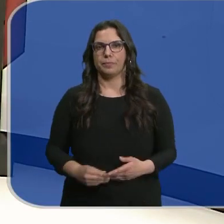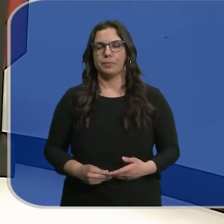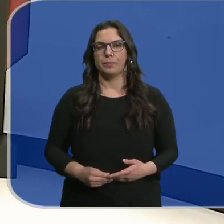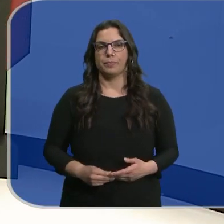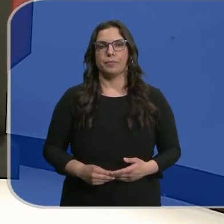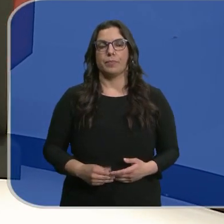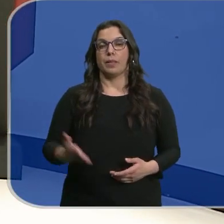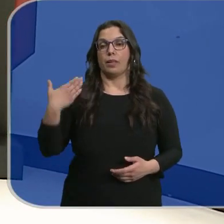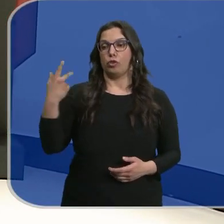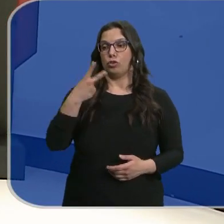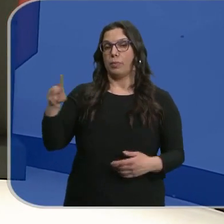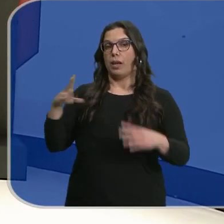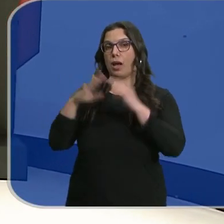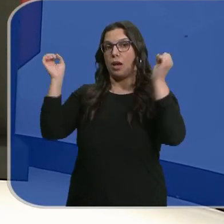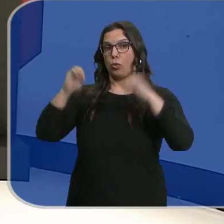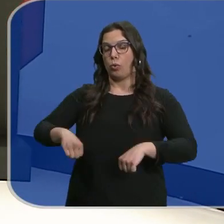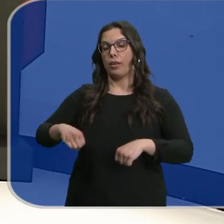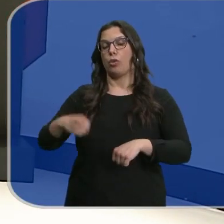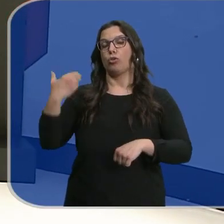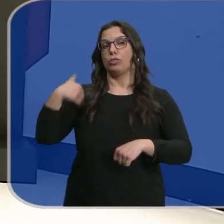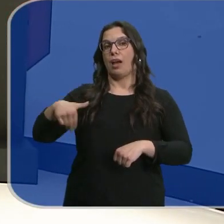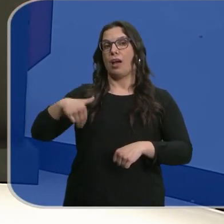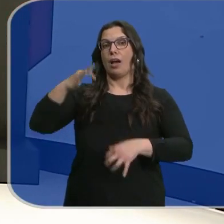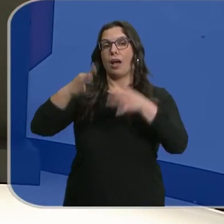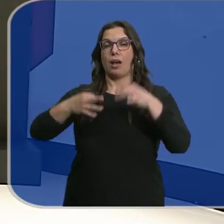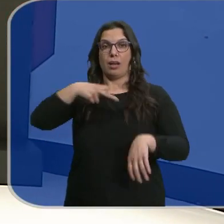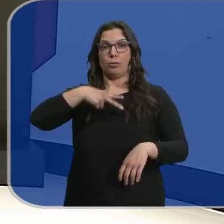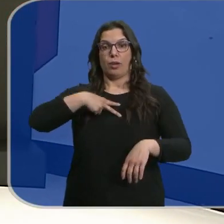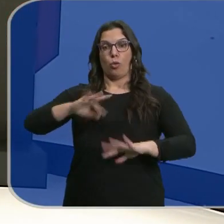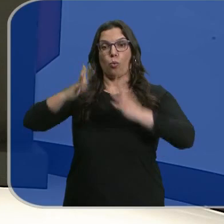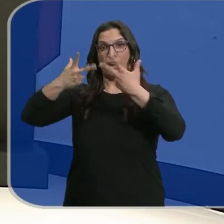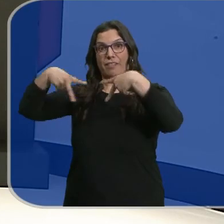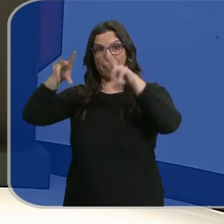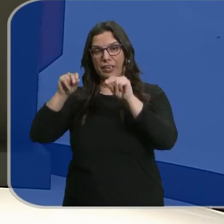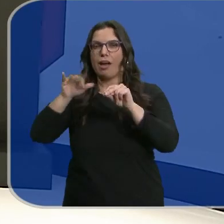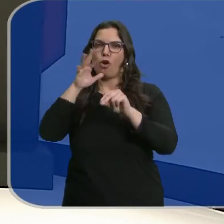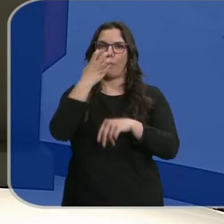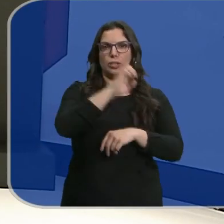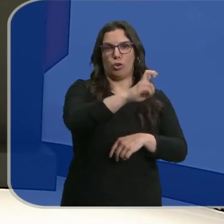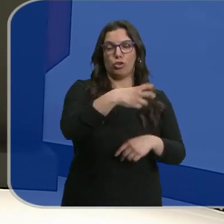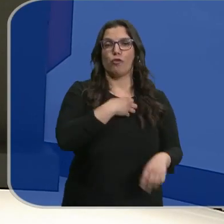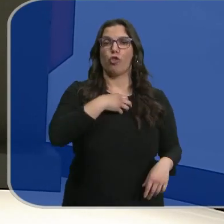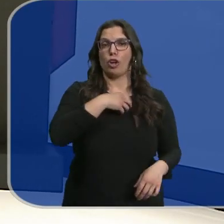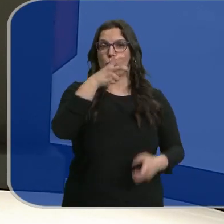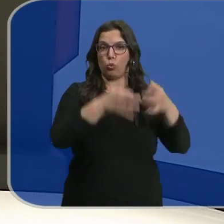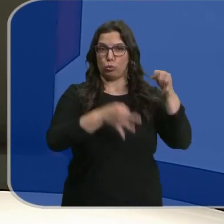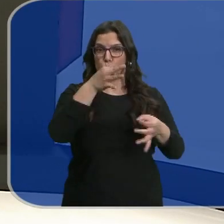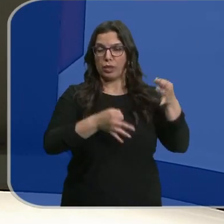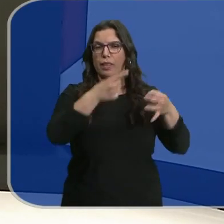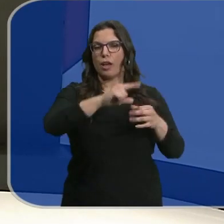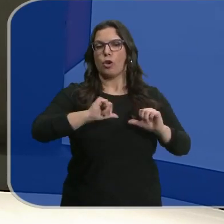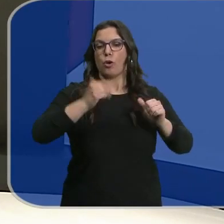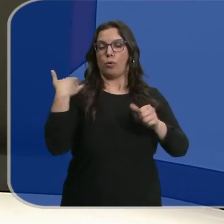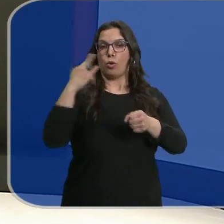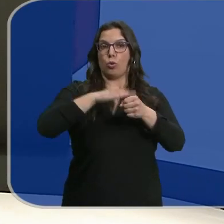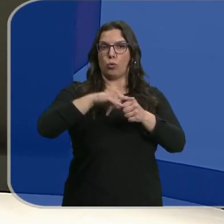Dos semanas después del acuerdo que ponía fin a la huelga de letrados, vuelven las protestas en esta administración. Los funcionarios de justicia han convocado paros